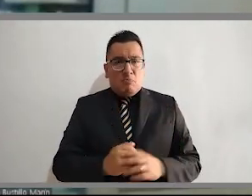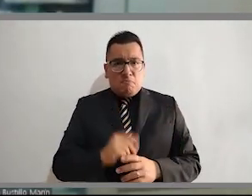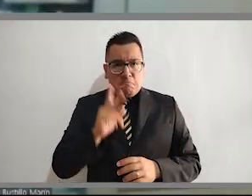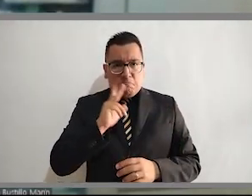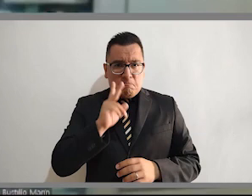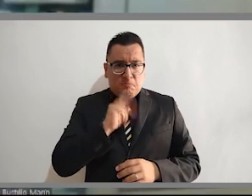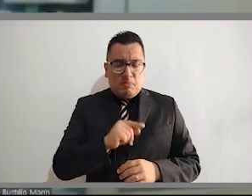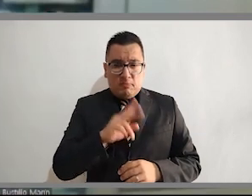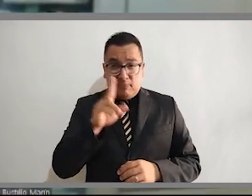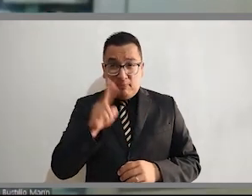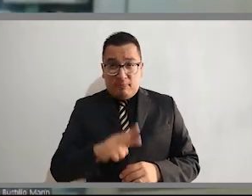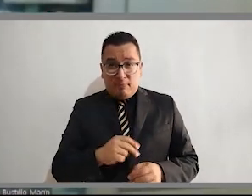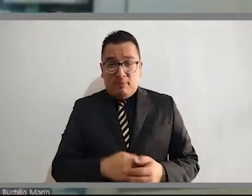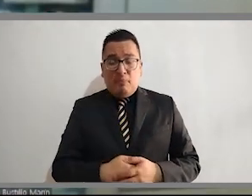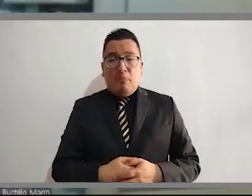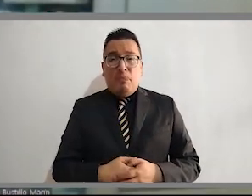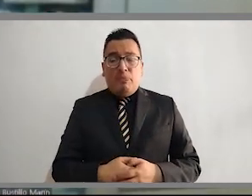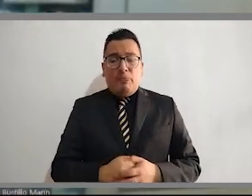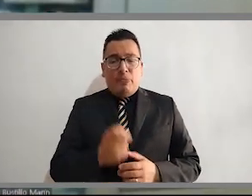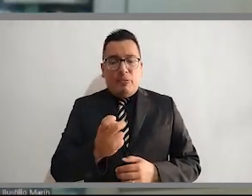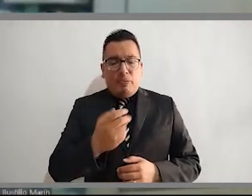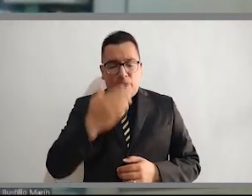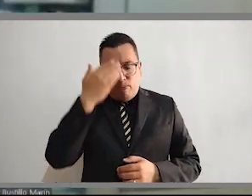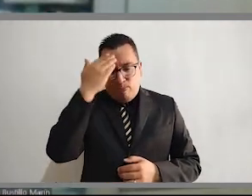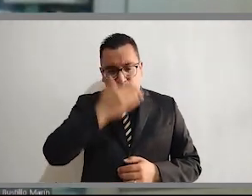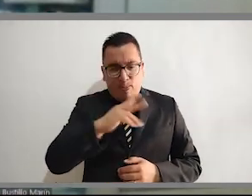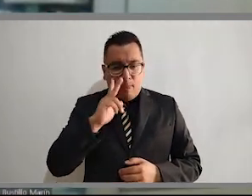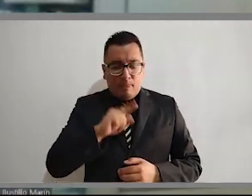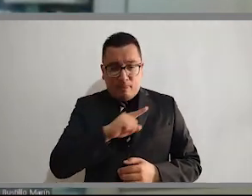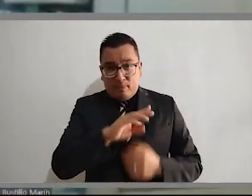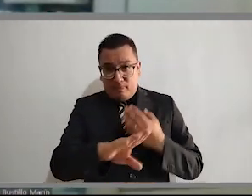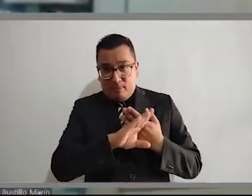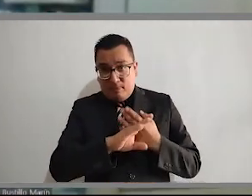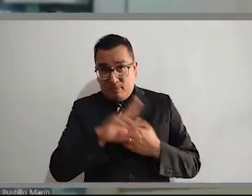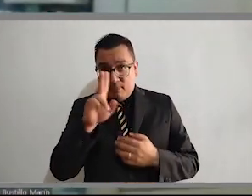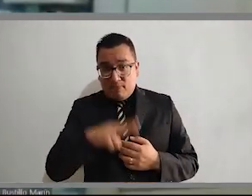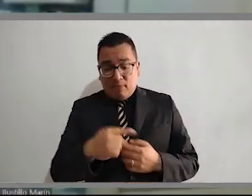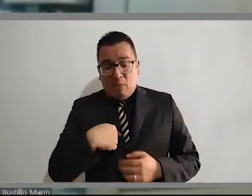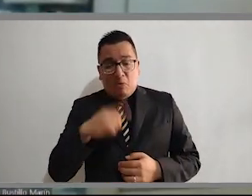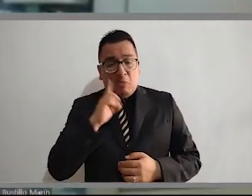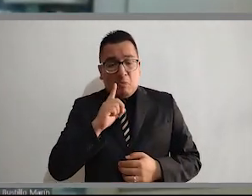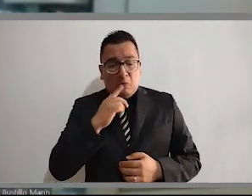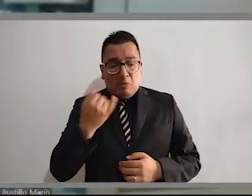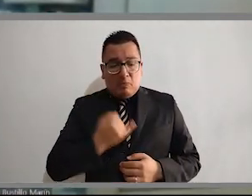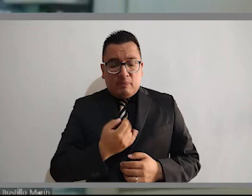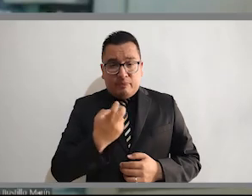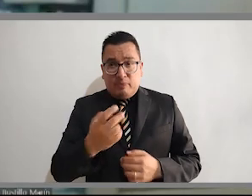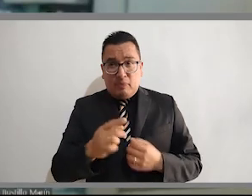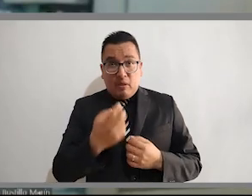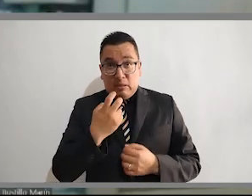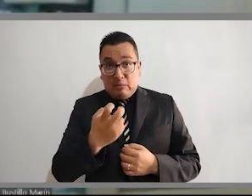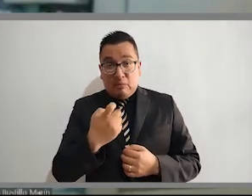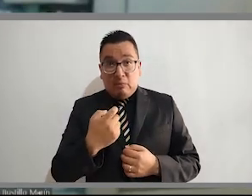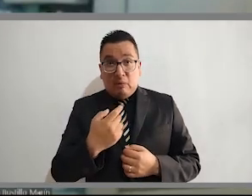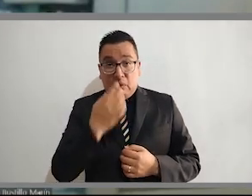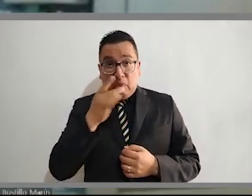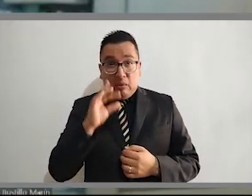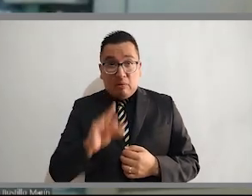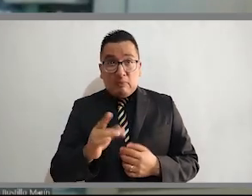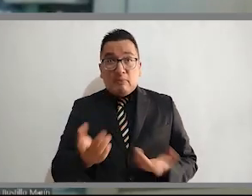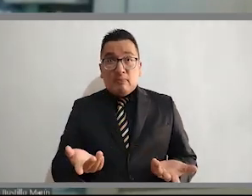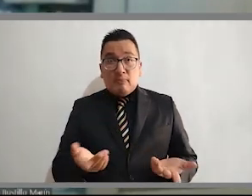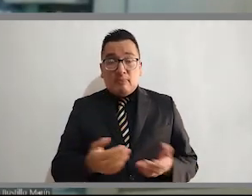carga del elemento de género para saber que sí nos están violentando por el hecho de ser mujeres y por eso nos están discriminando.